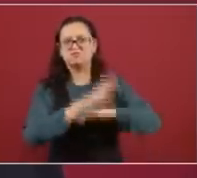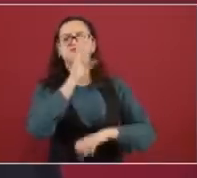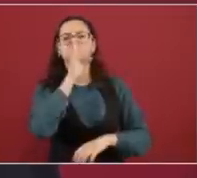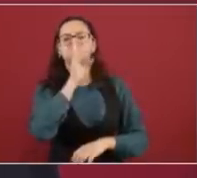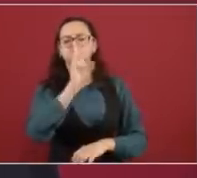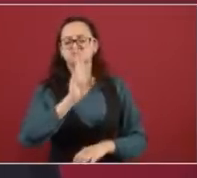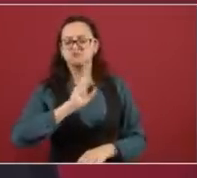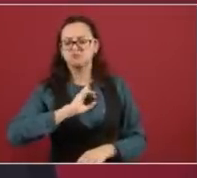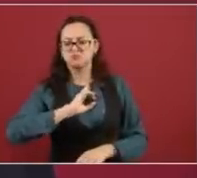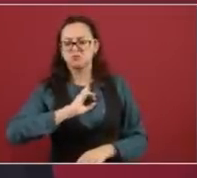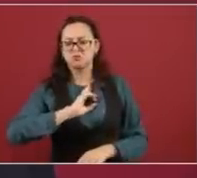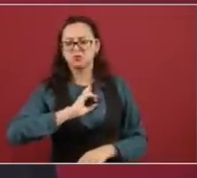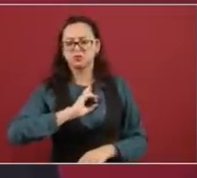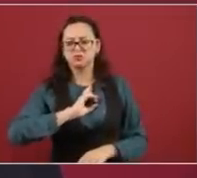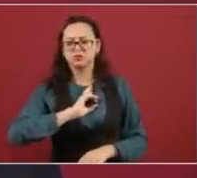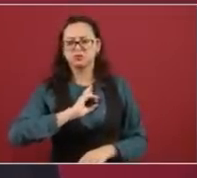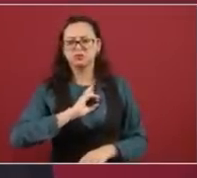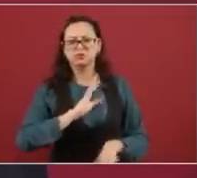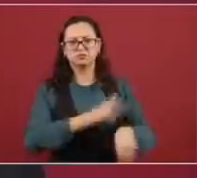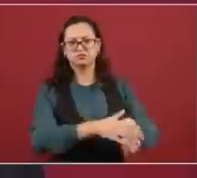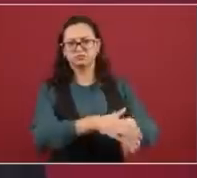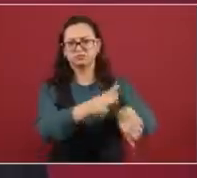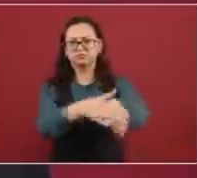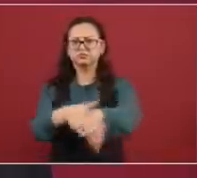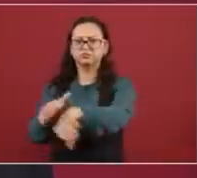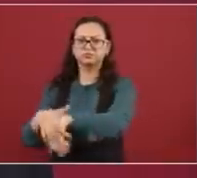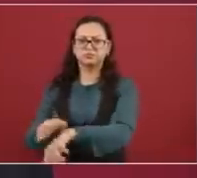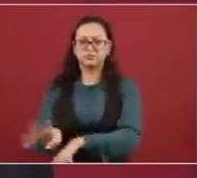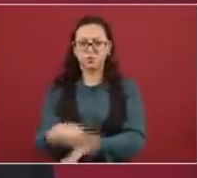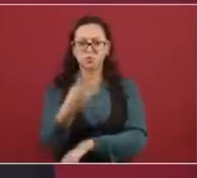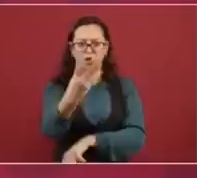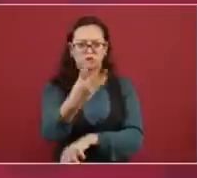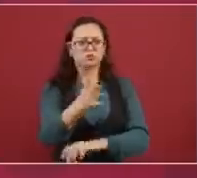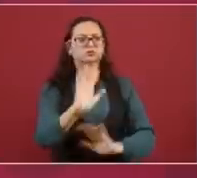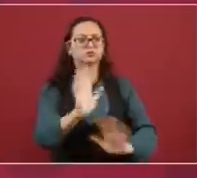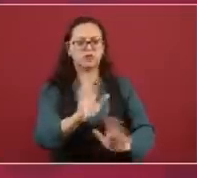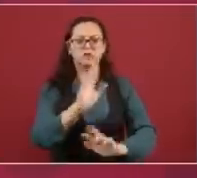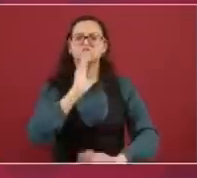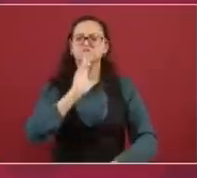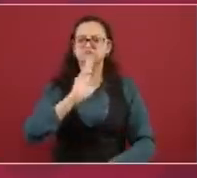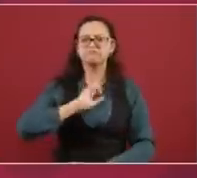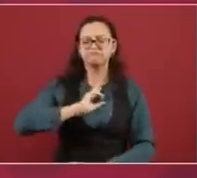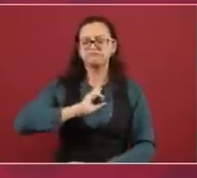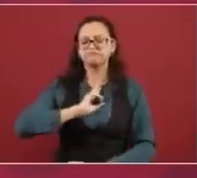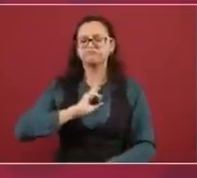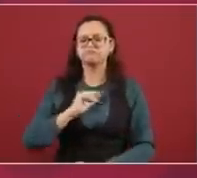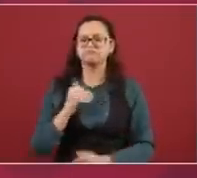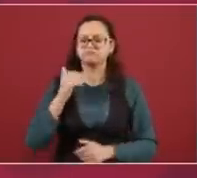que fueron convocadas. Es un proceso, ya